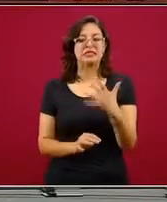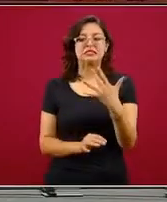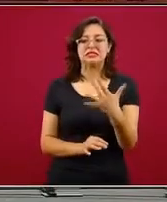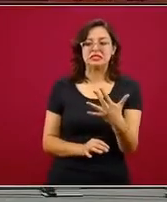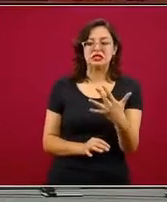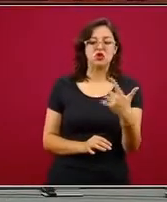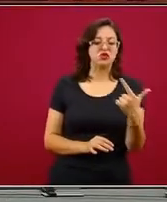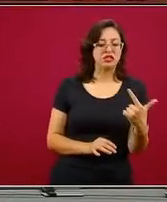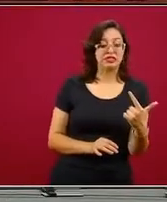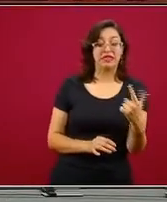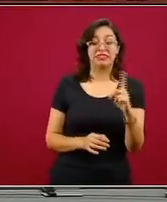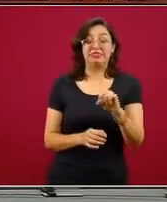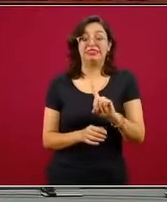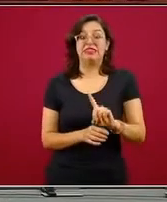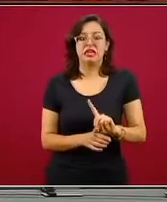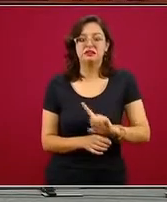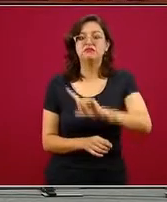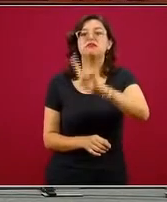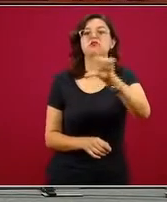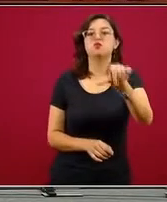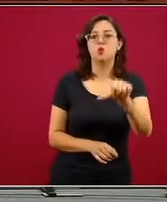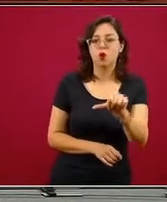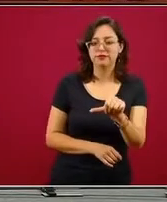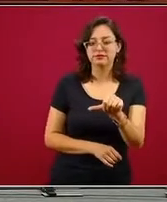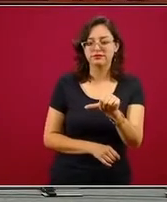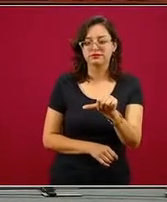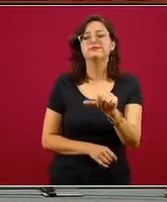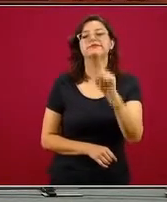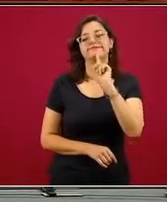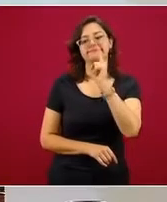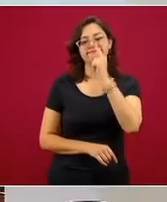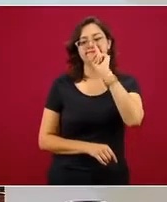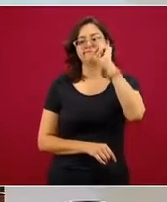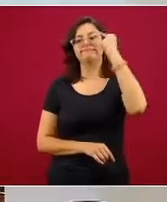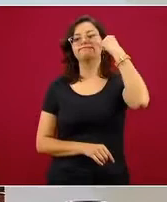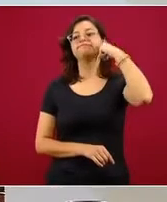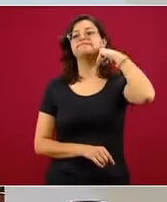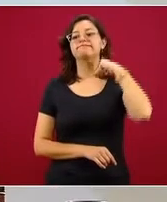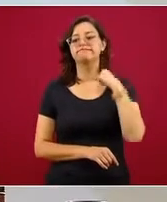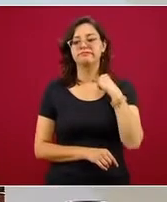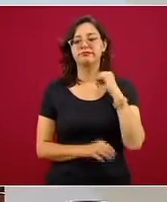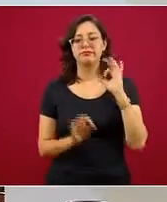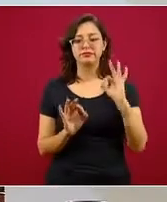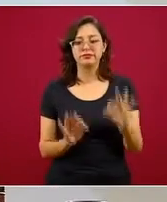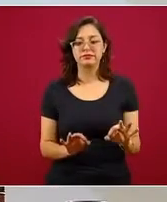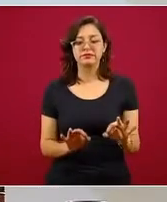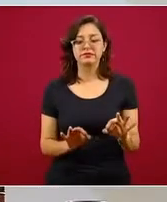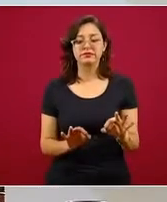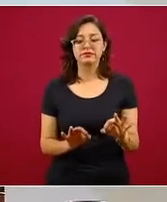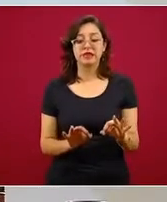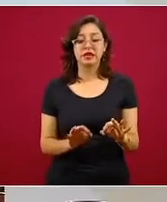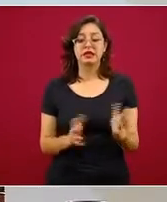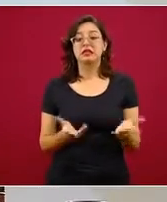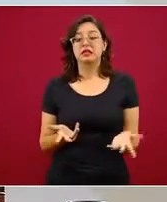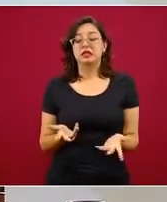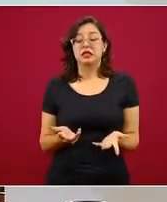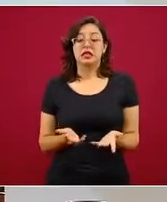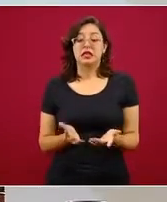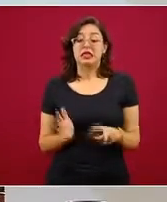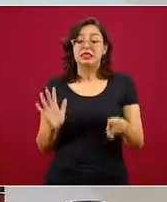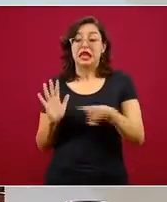y el 7 para hacer la prueba. La cantidad o proporción de falsos